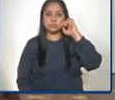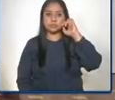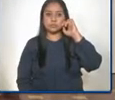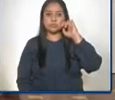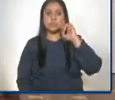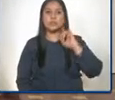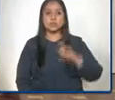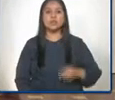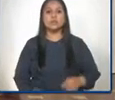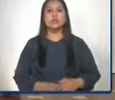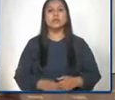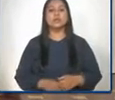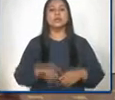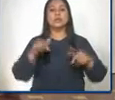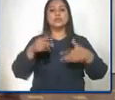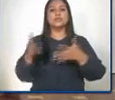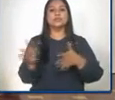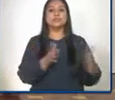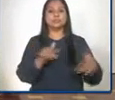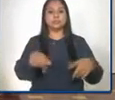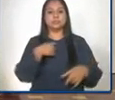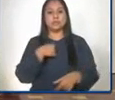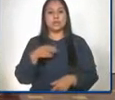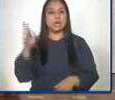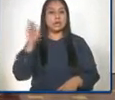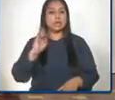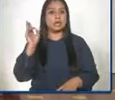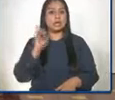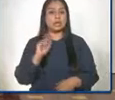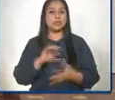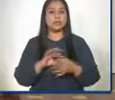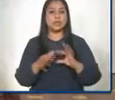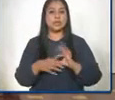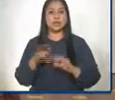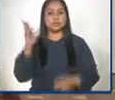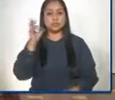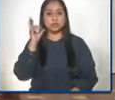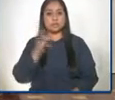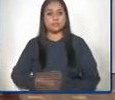Es el turno de Miguel Vázquez de Radio Cadena Sonora.